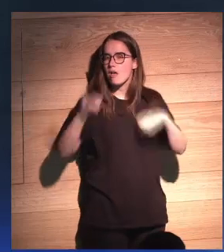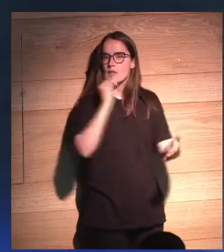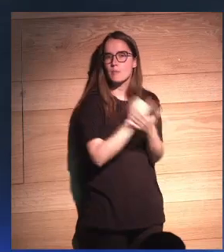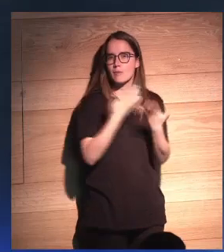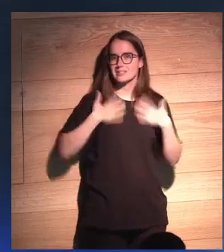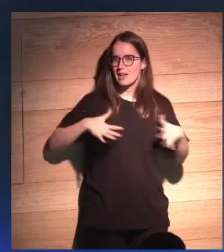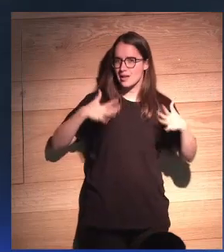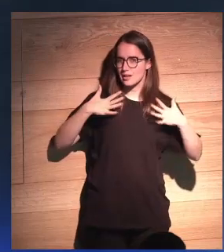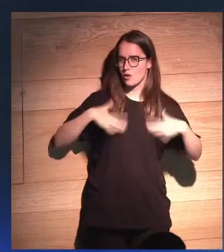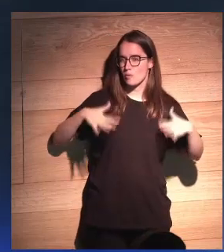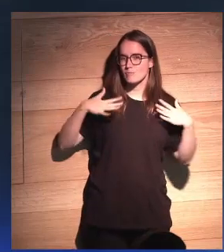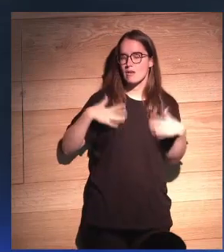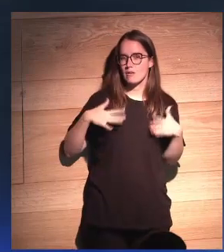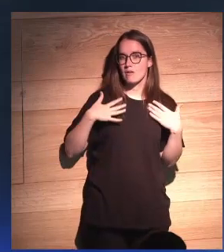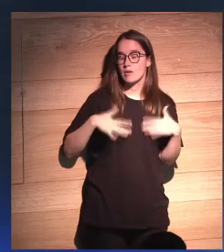pruebas de vestuario,